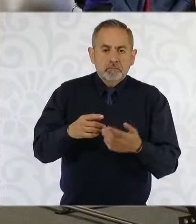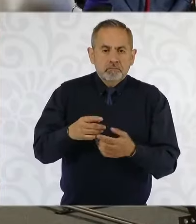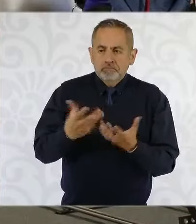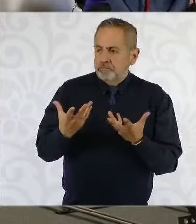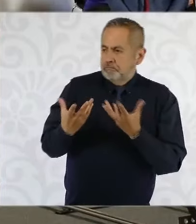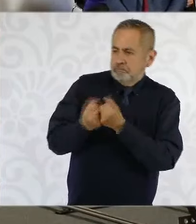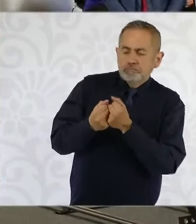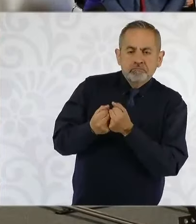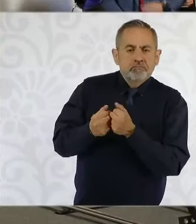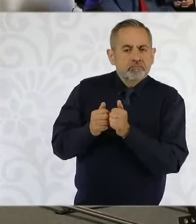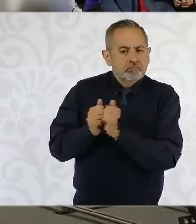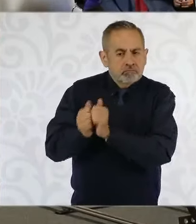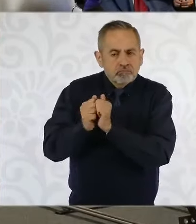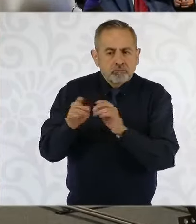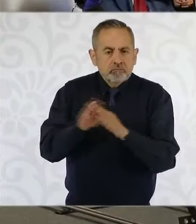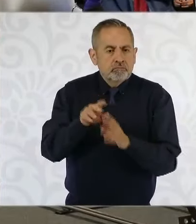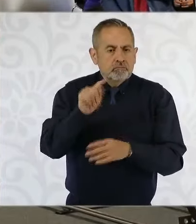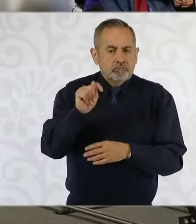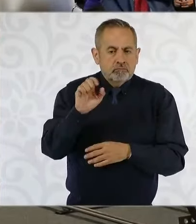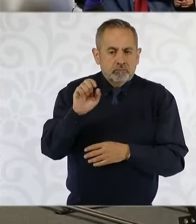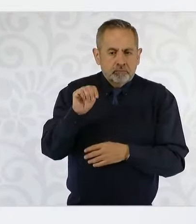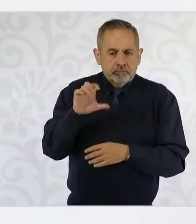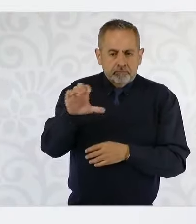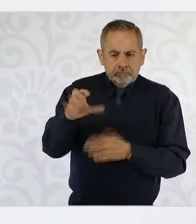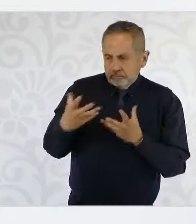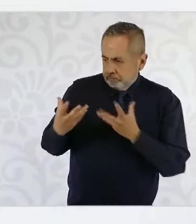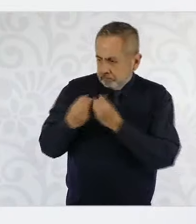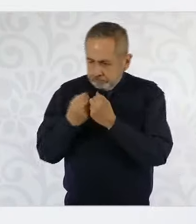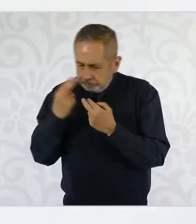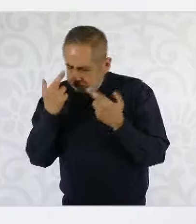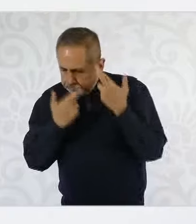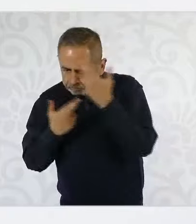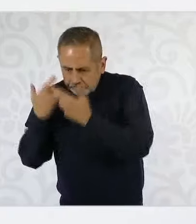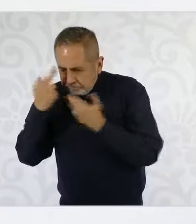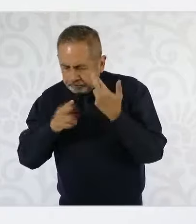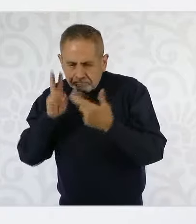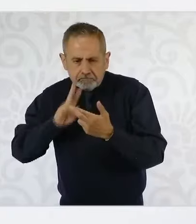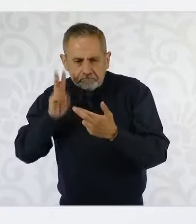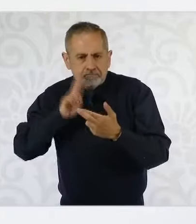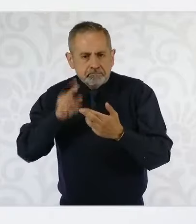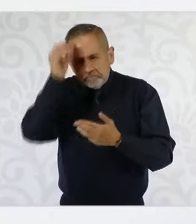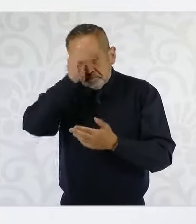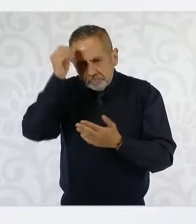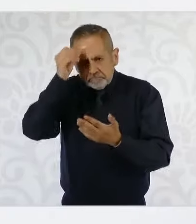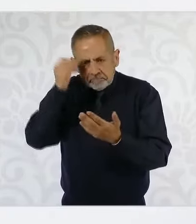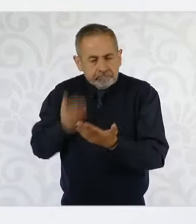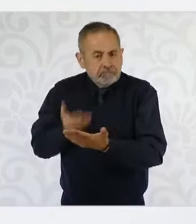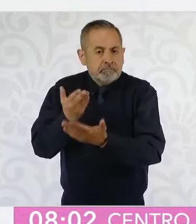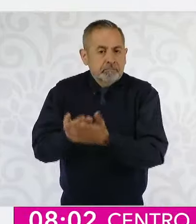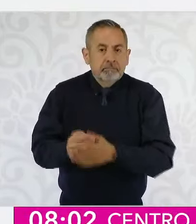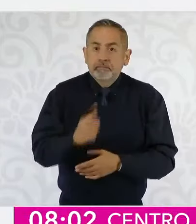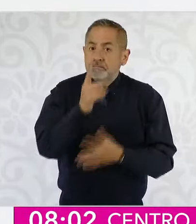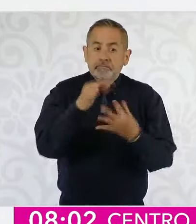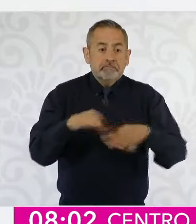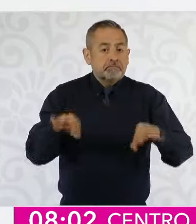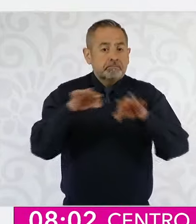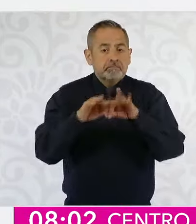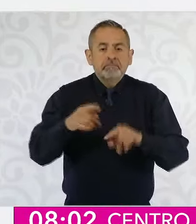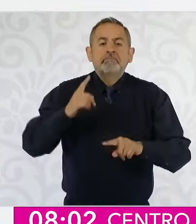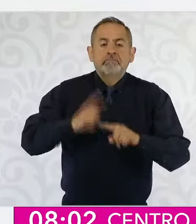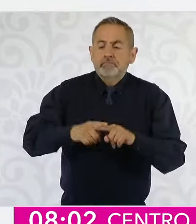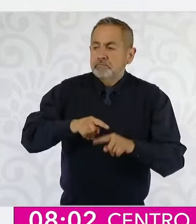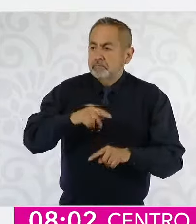junto para la revisión del T-MEC. Son importantes porque en estas cosas necesitamos tener una postura del